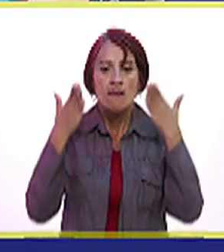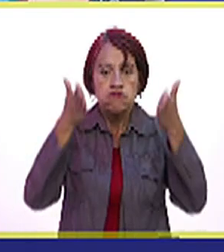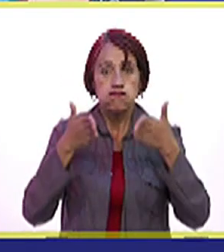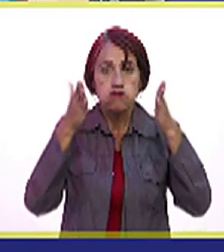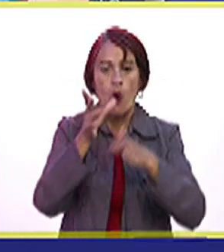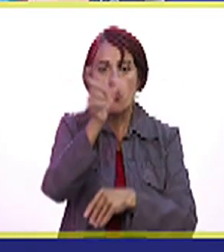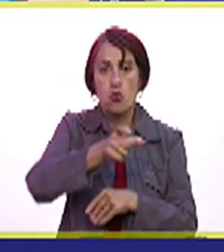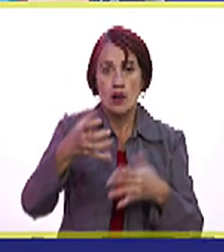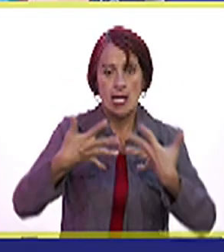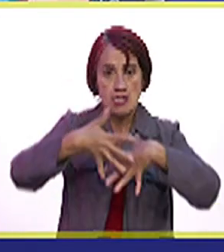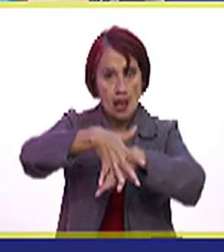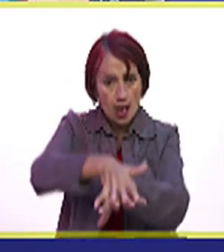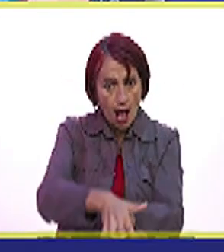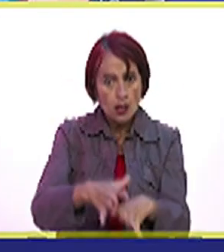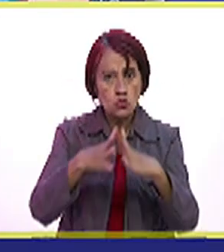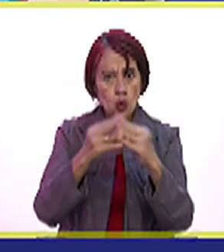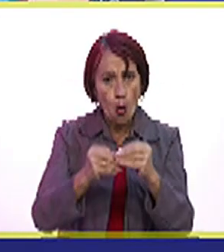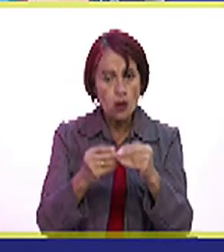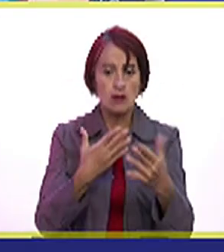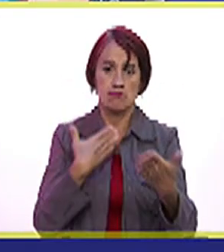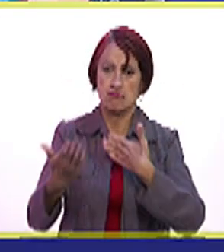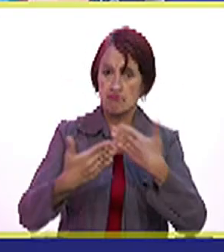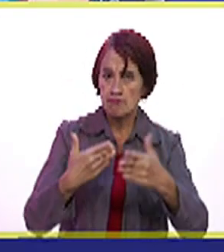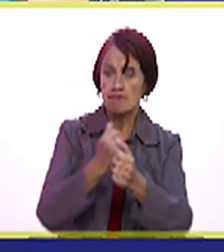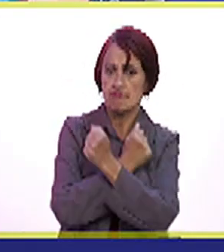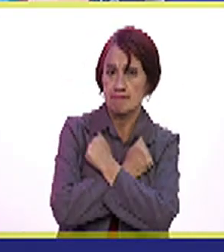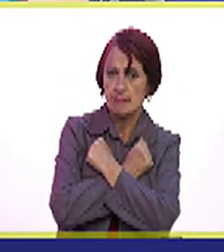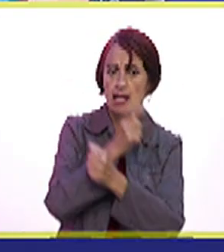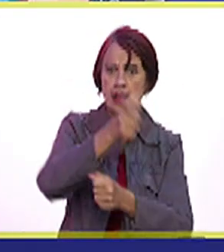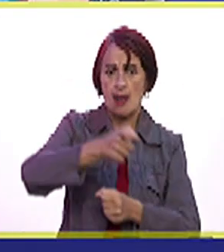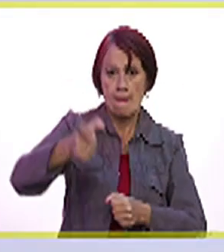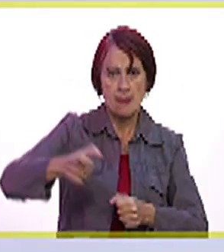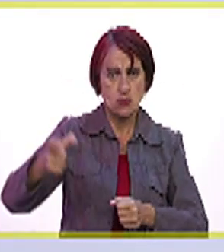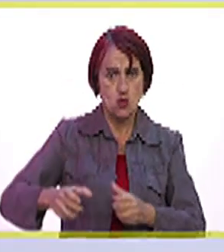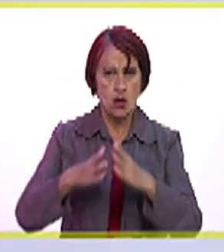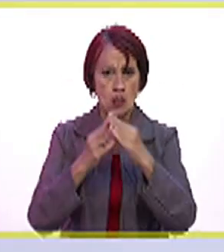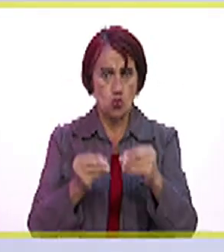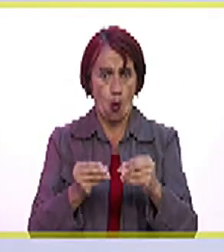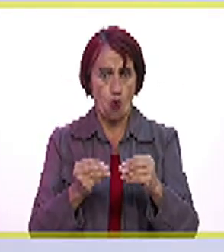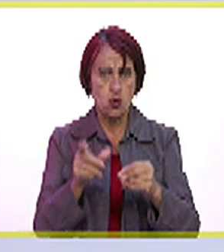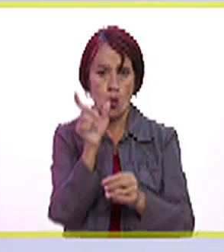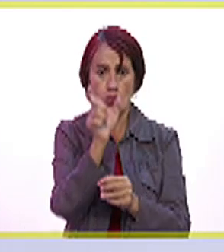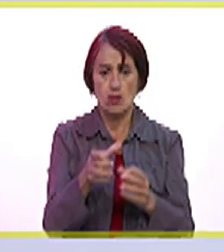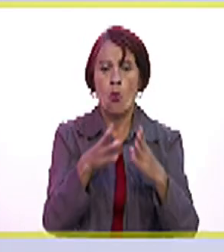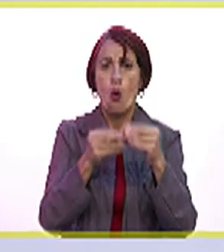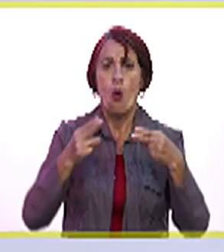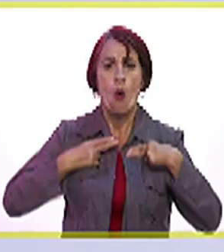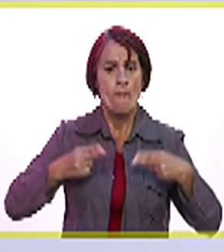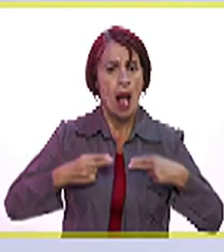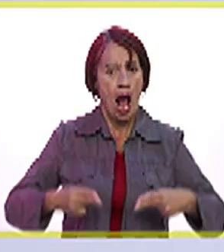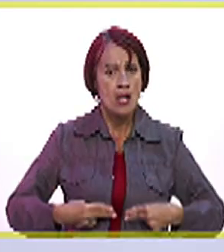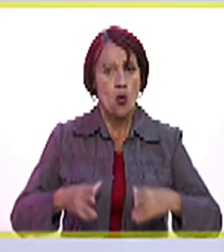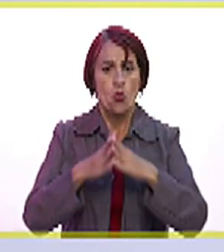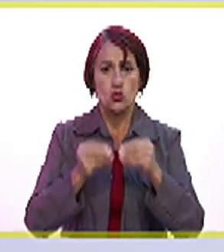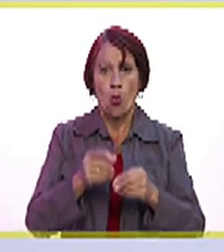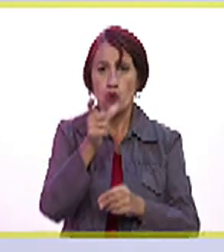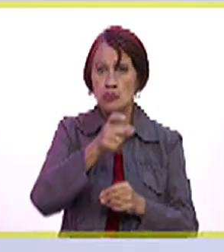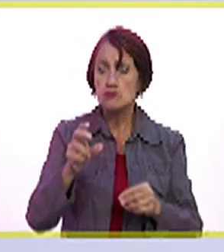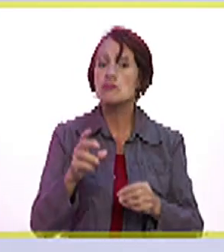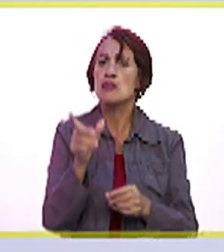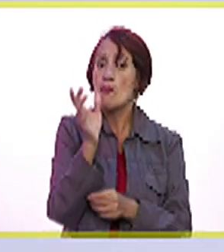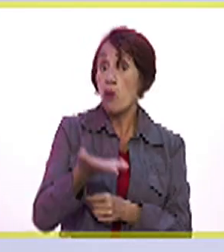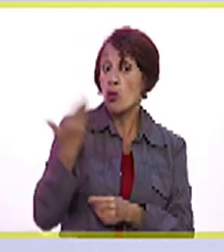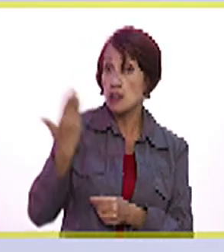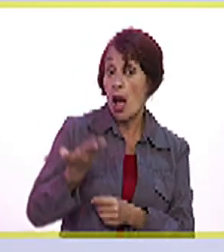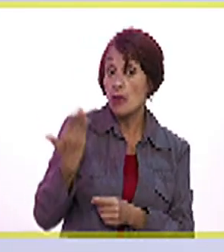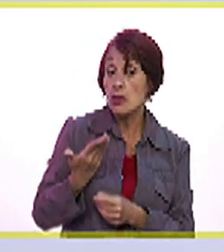integral y a establecer relaciones armoniosas entre los seres humanos, su condición histórica y también entre los seres humanos, muy importante,